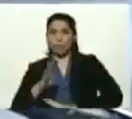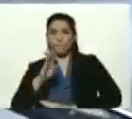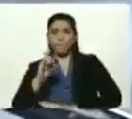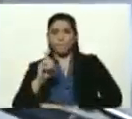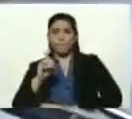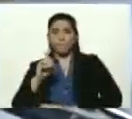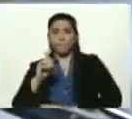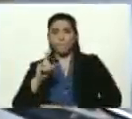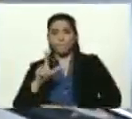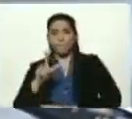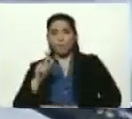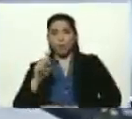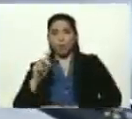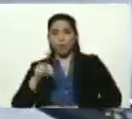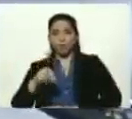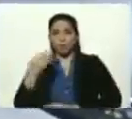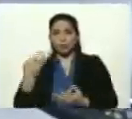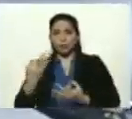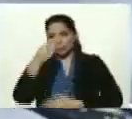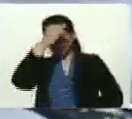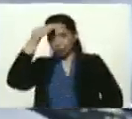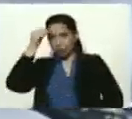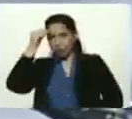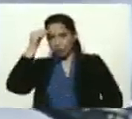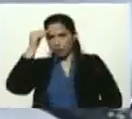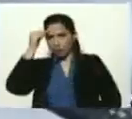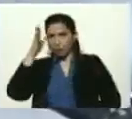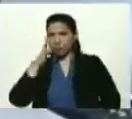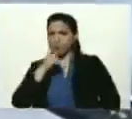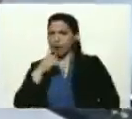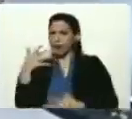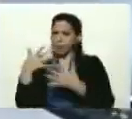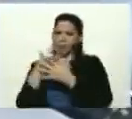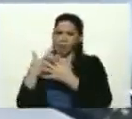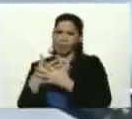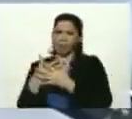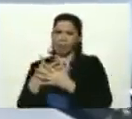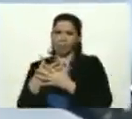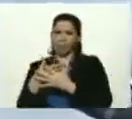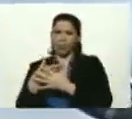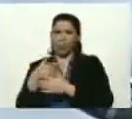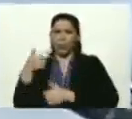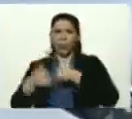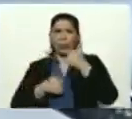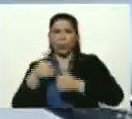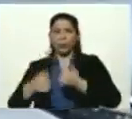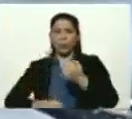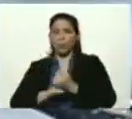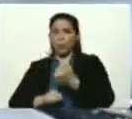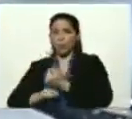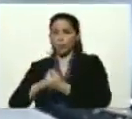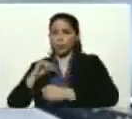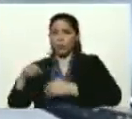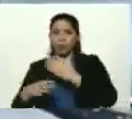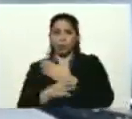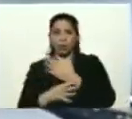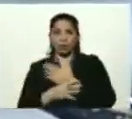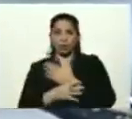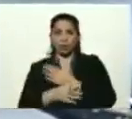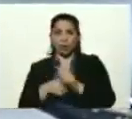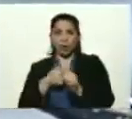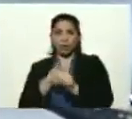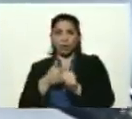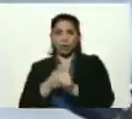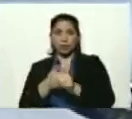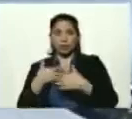afirmó que Trump siempre fue inconsistente y escéptico en cuanto al apoyo a Juan Guaidó. El asesor de